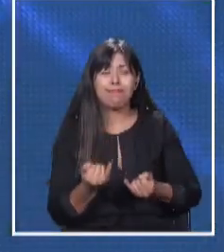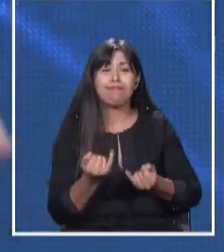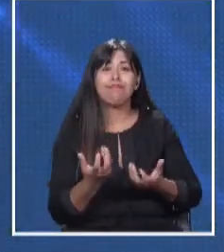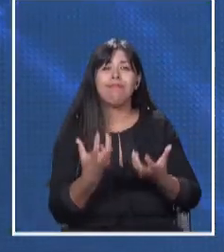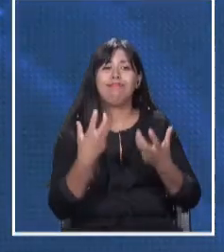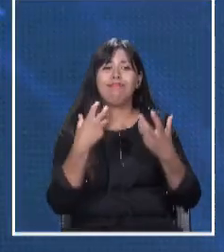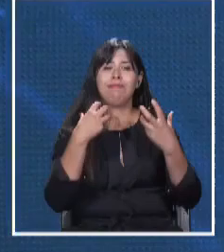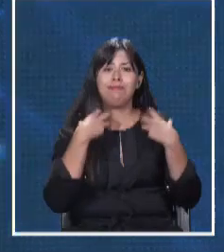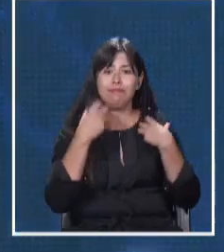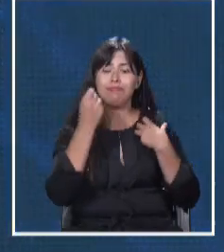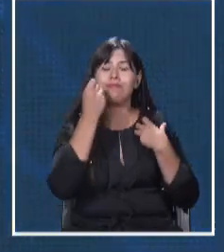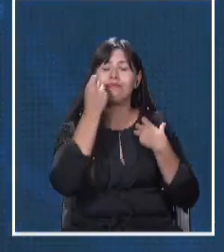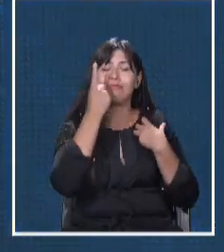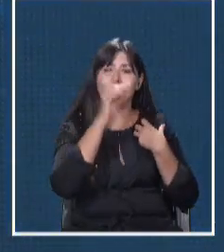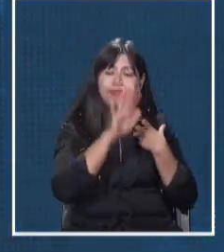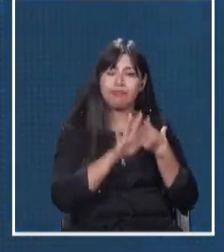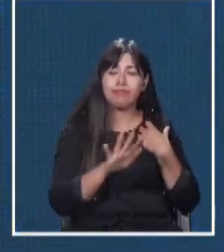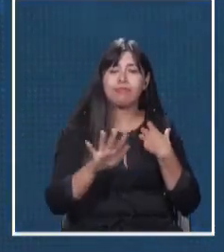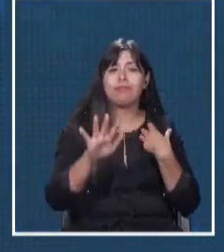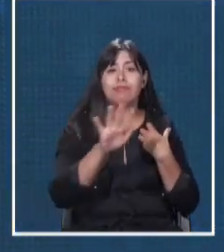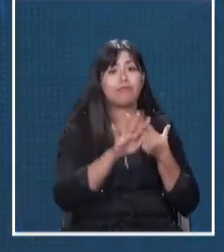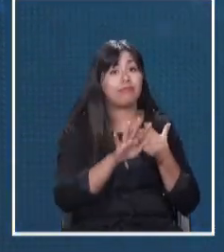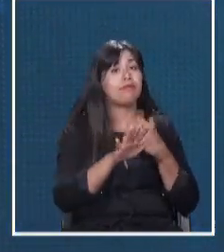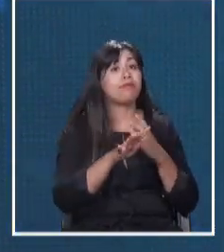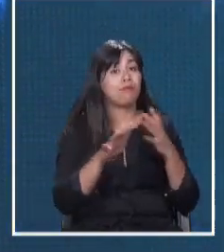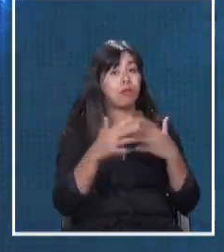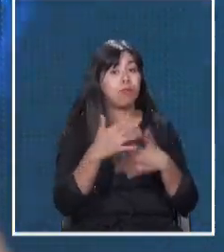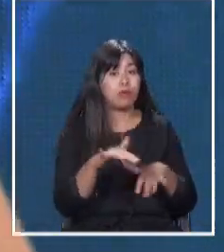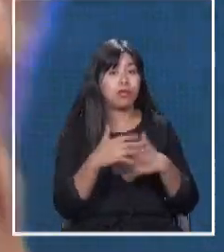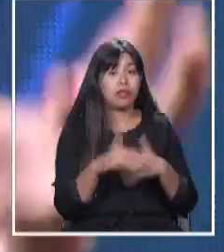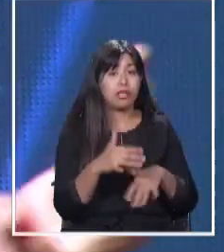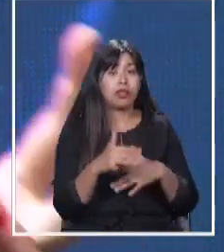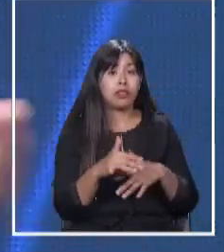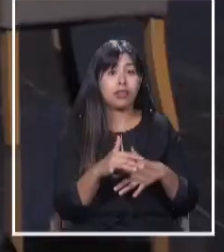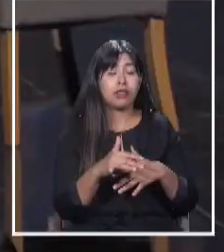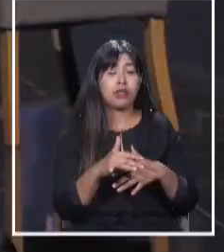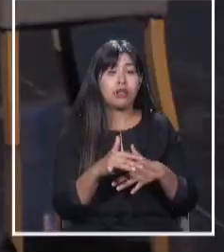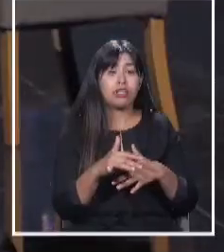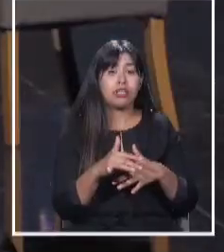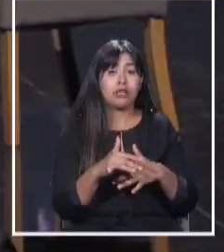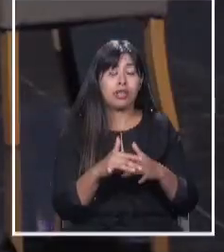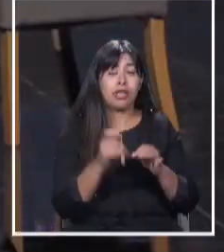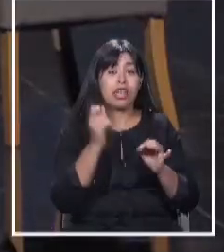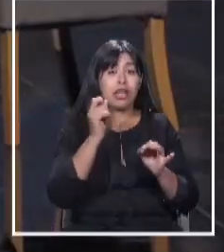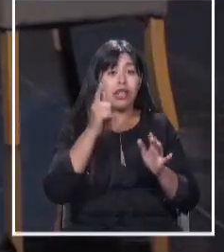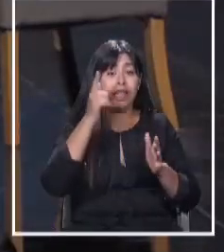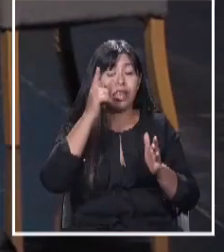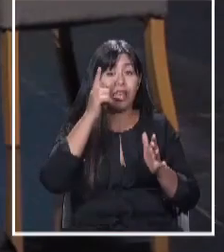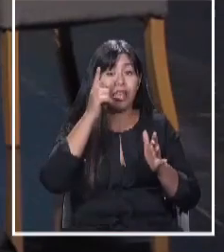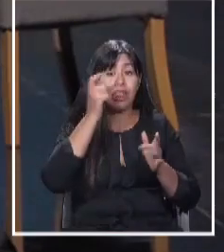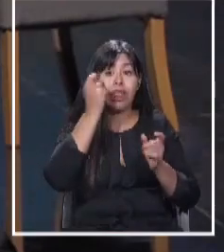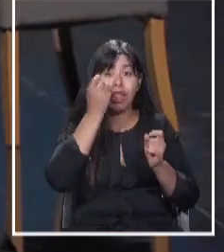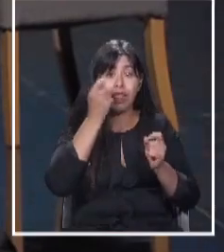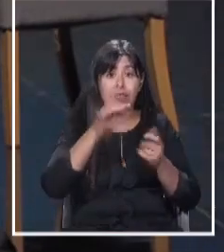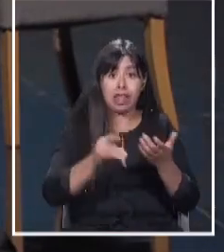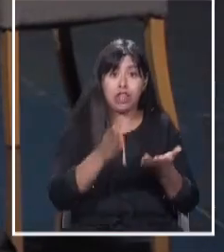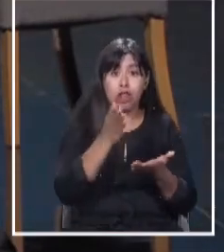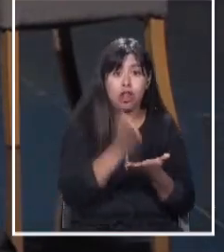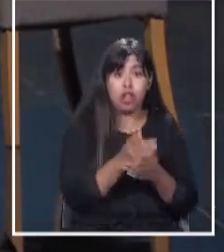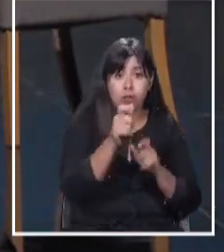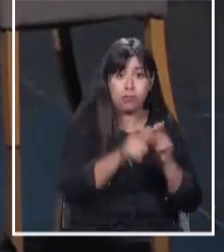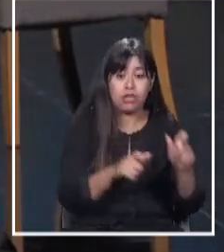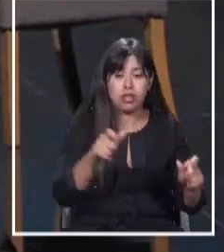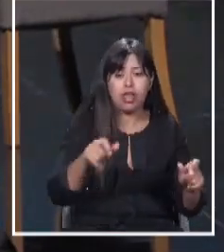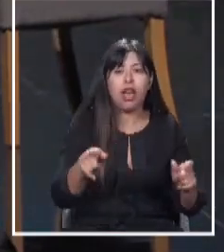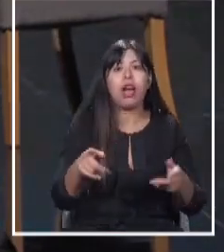asumir, entender que, como bien decimos, es súper importante poder el lenguaje llevarlo a que los tomadores de decisiones finalmente